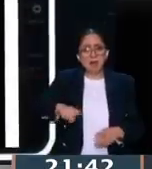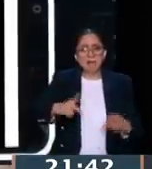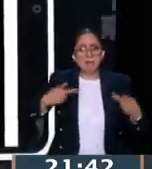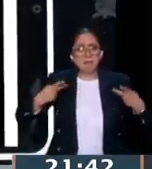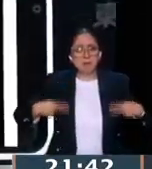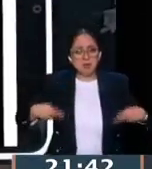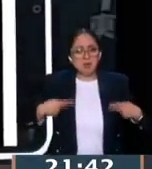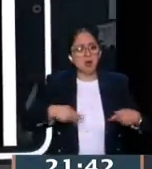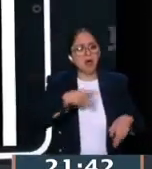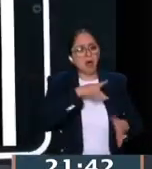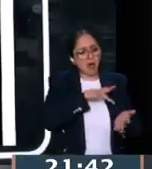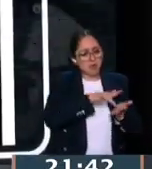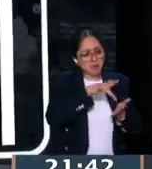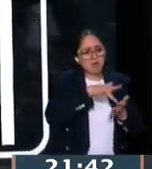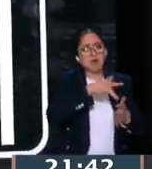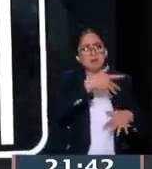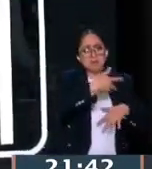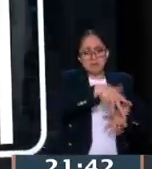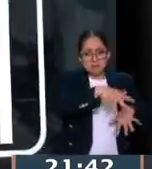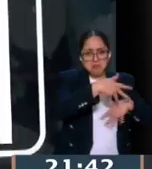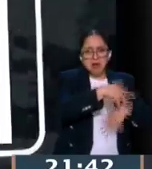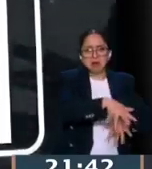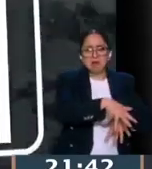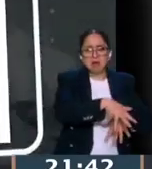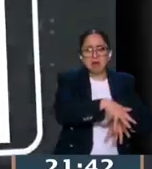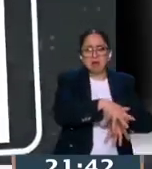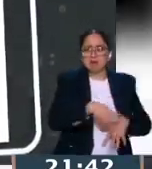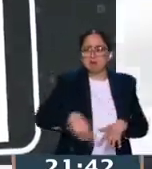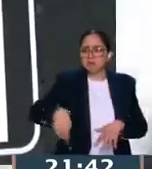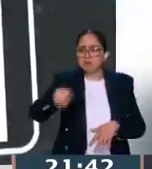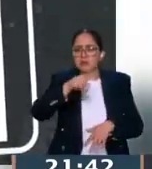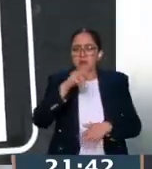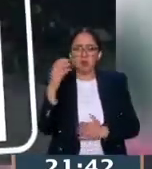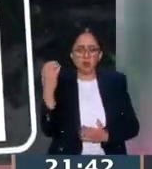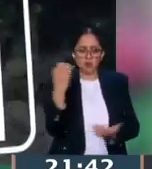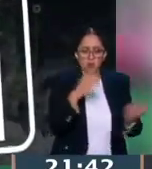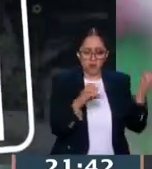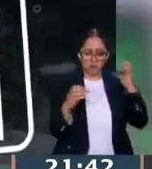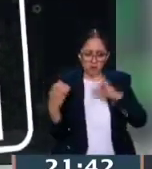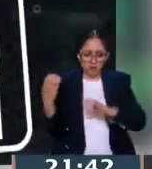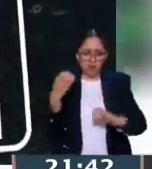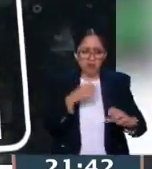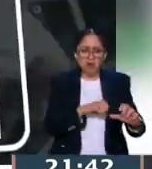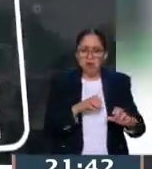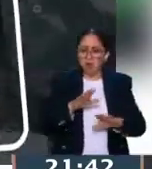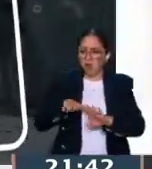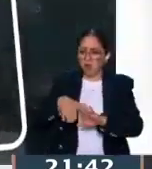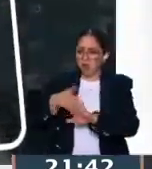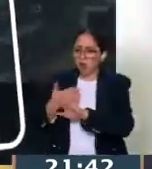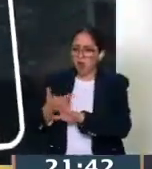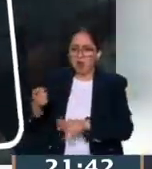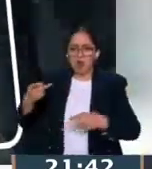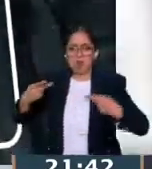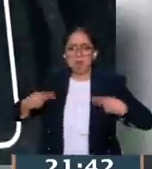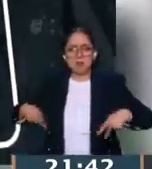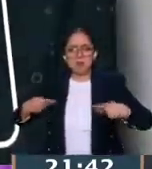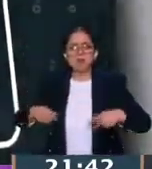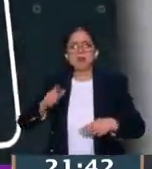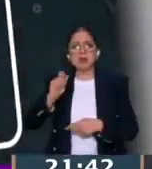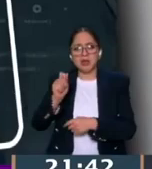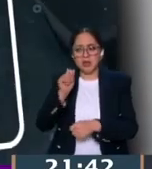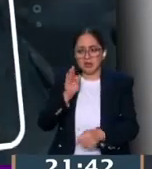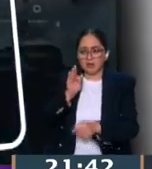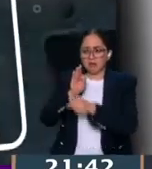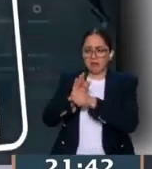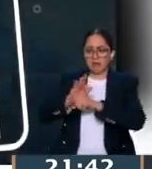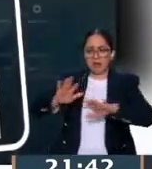apoyan la marcha La Corte No Se Toca se expresaron en contra de las personas que defienden una reforma al Poder